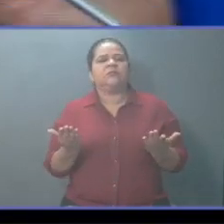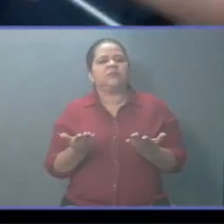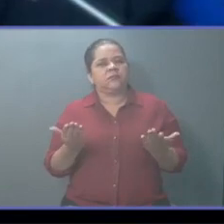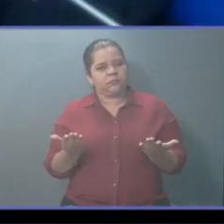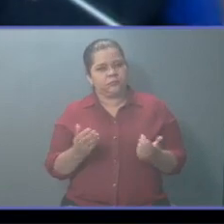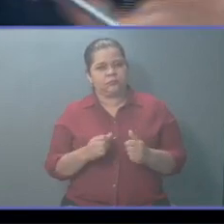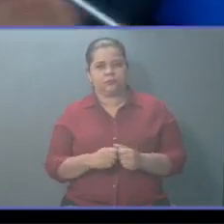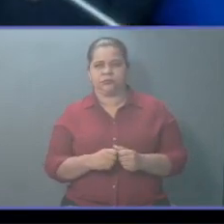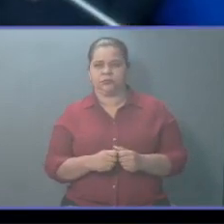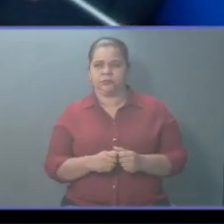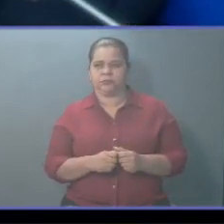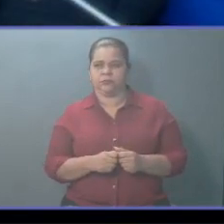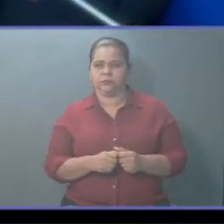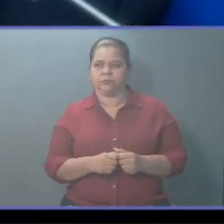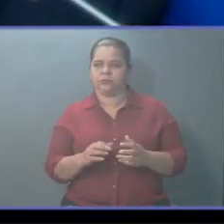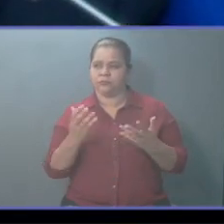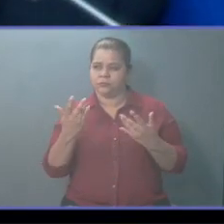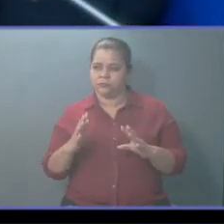da